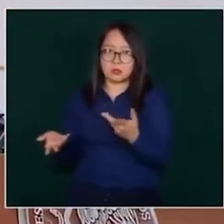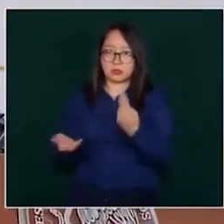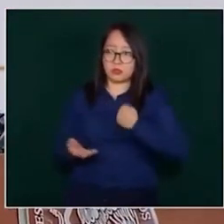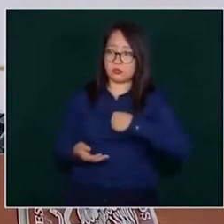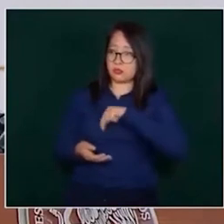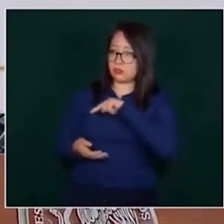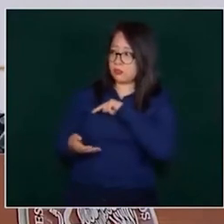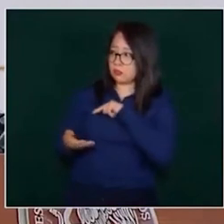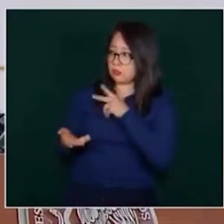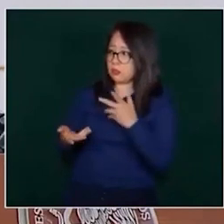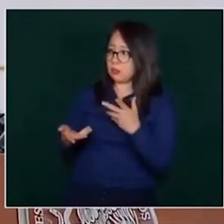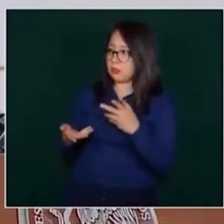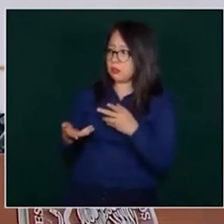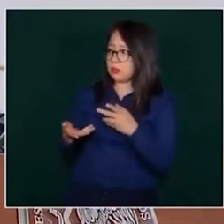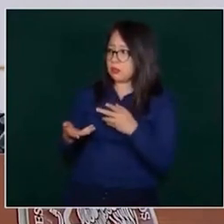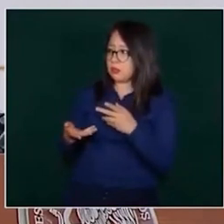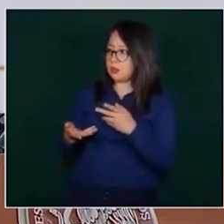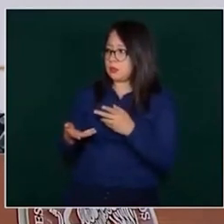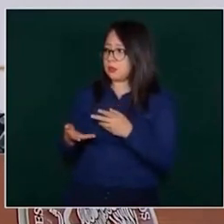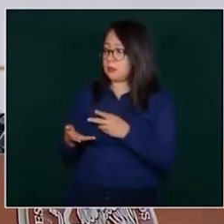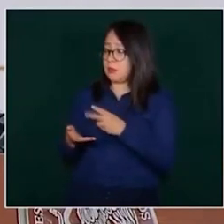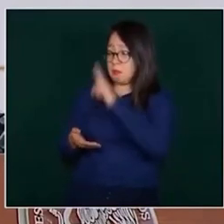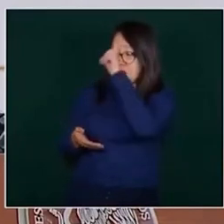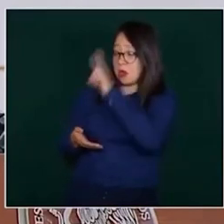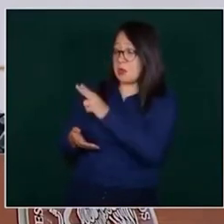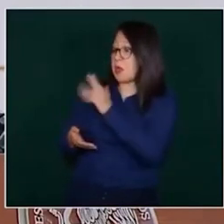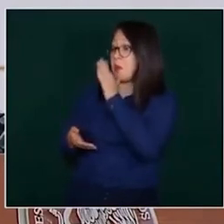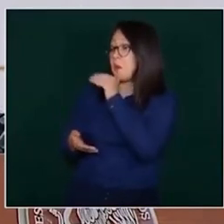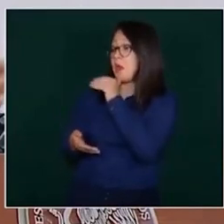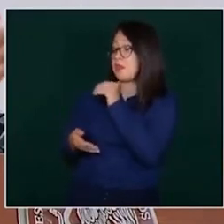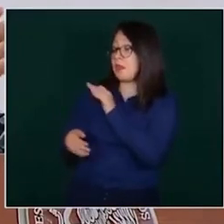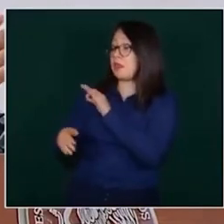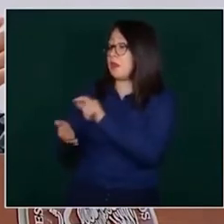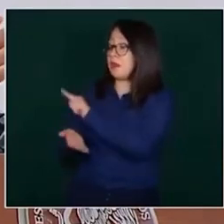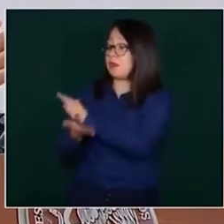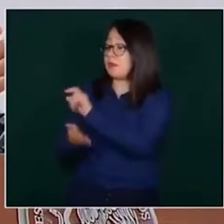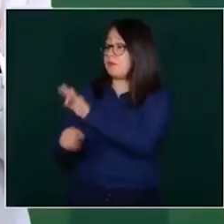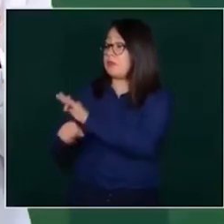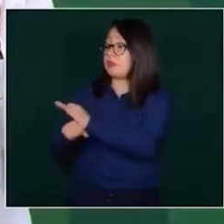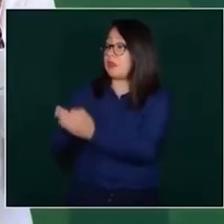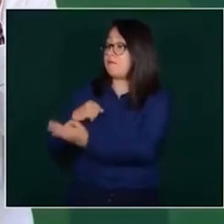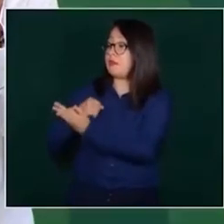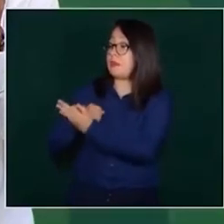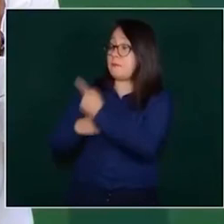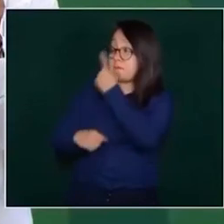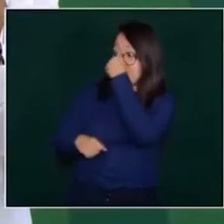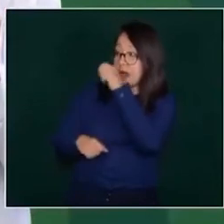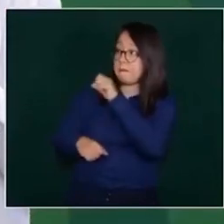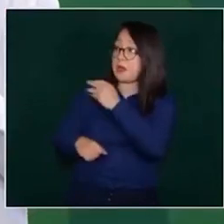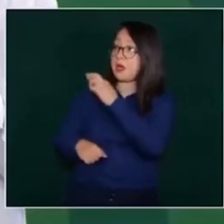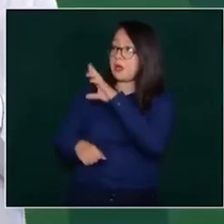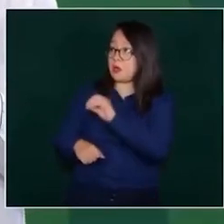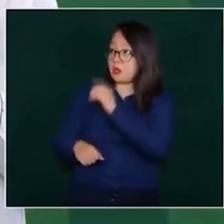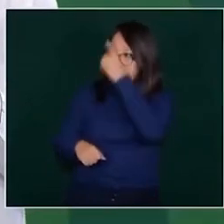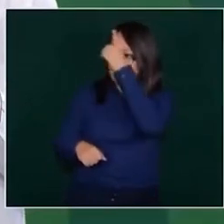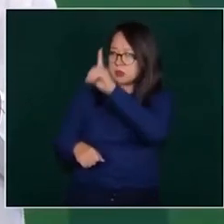que no haya amparos de los ejidatarios, de los propietarios,